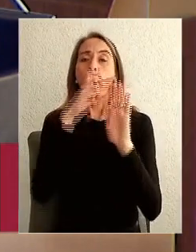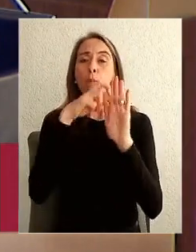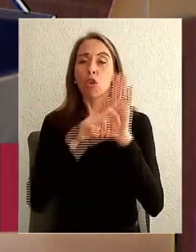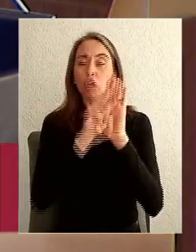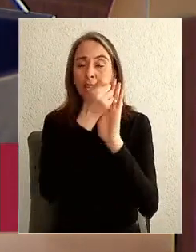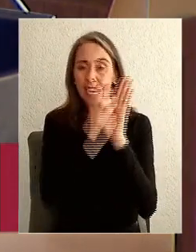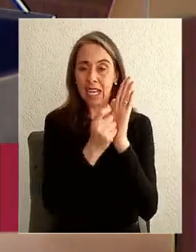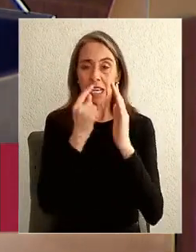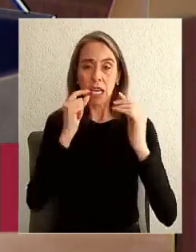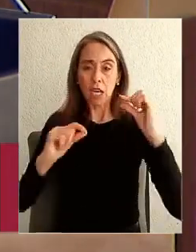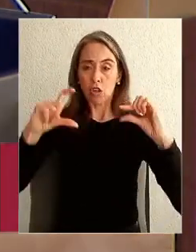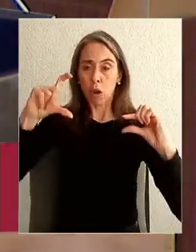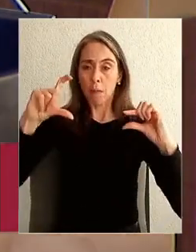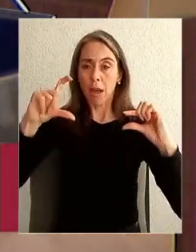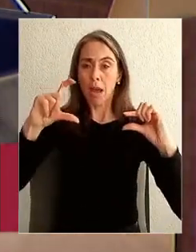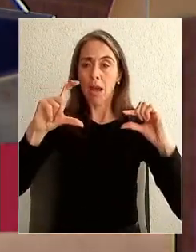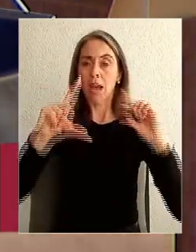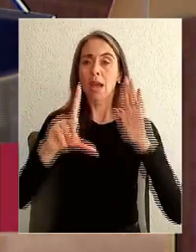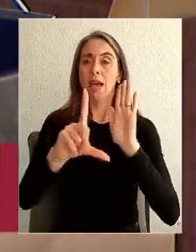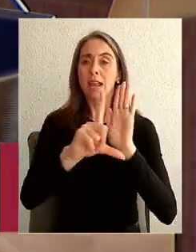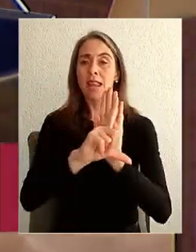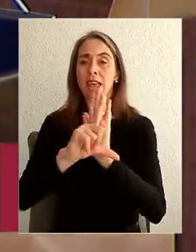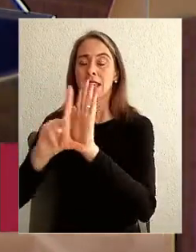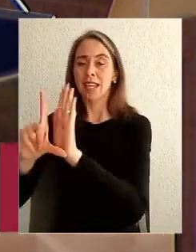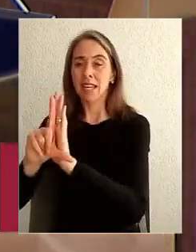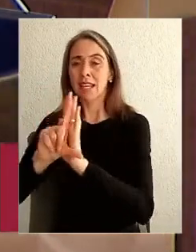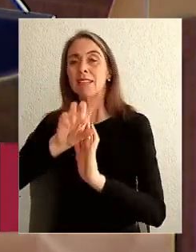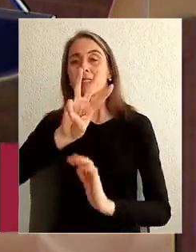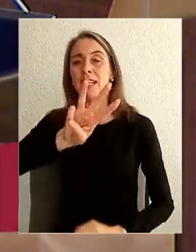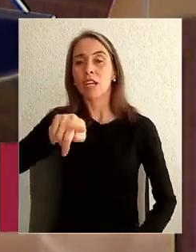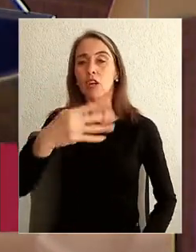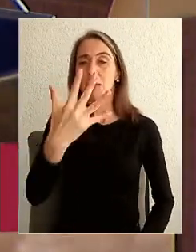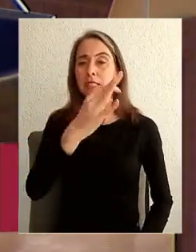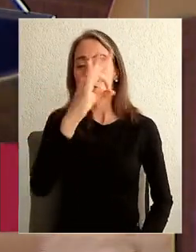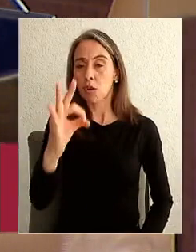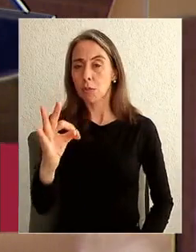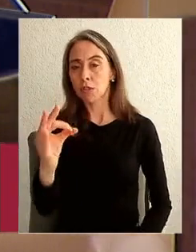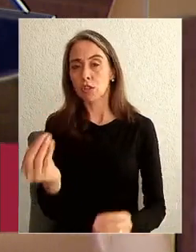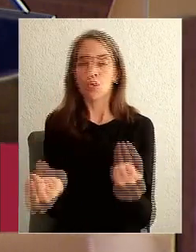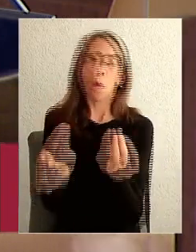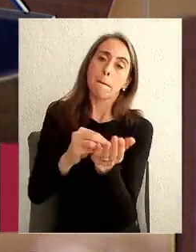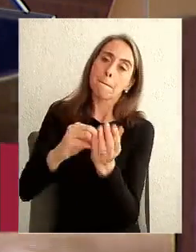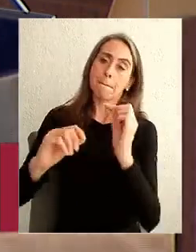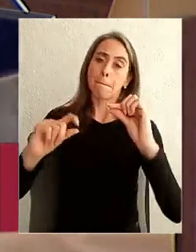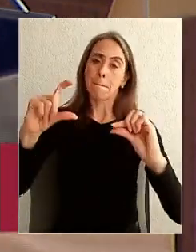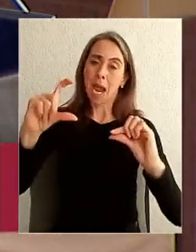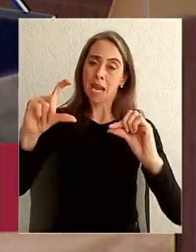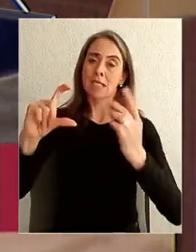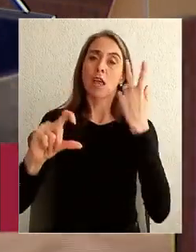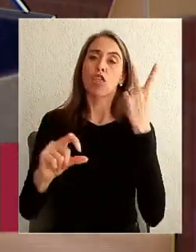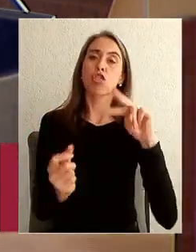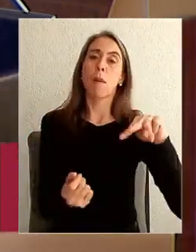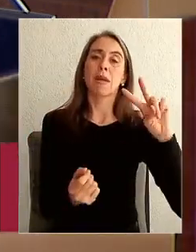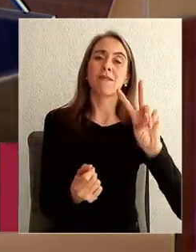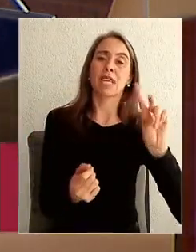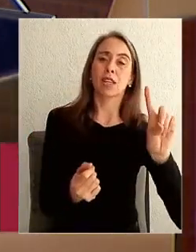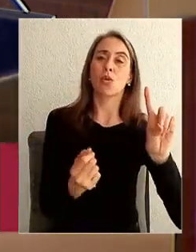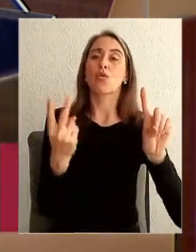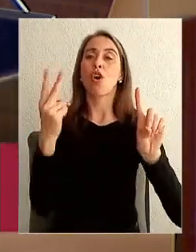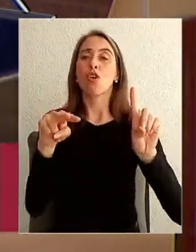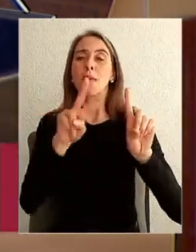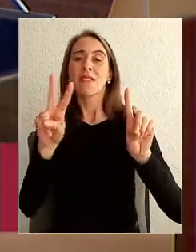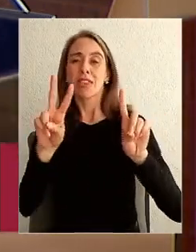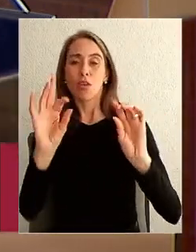ley en 3,5%. Y de otra parte, señor presidente,